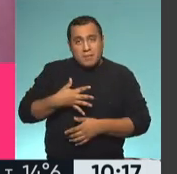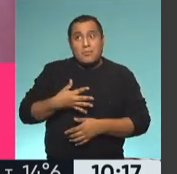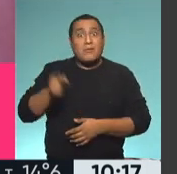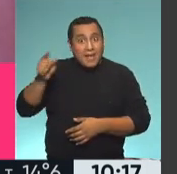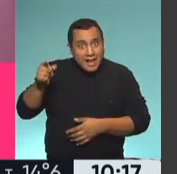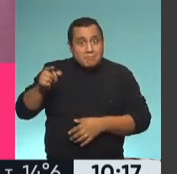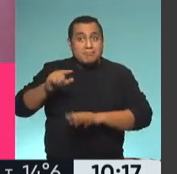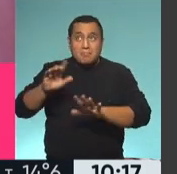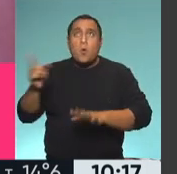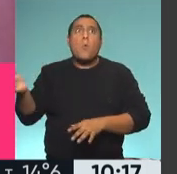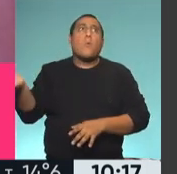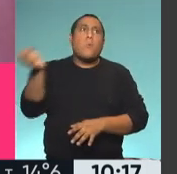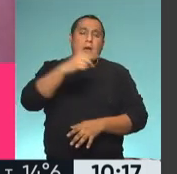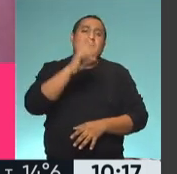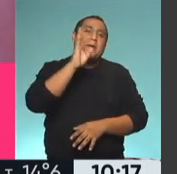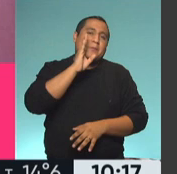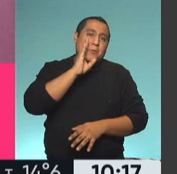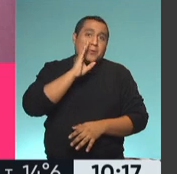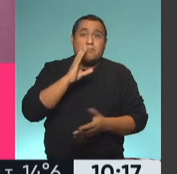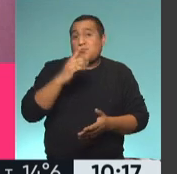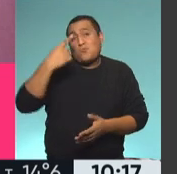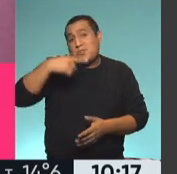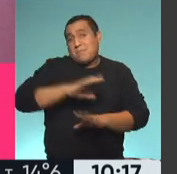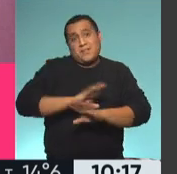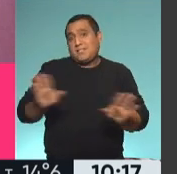a Estados Unidos por última vez.